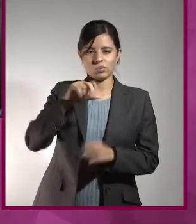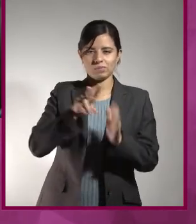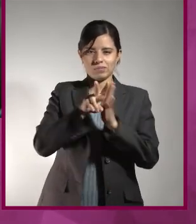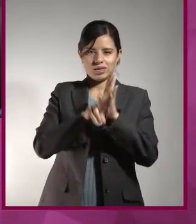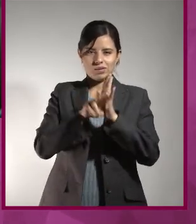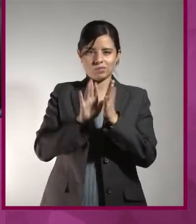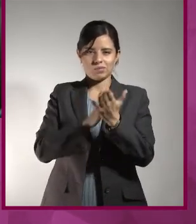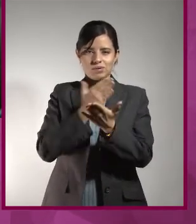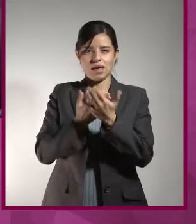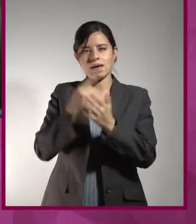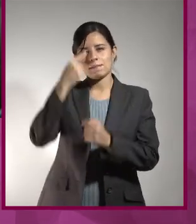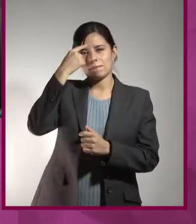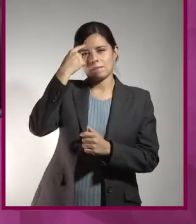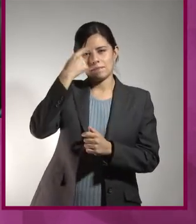un video para los adolescentes.